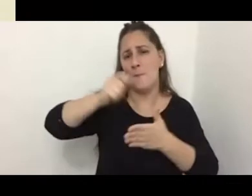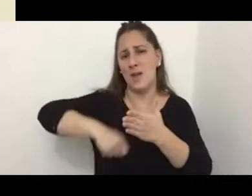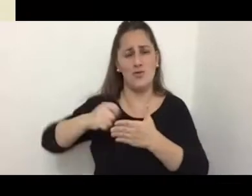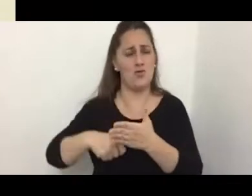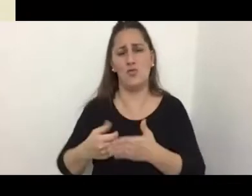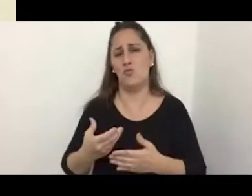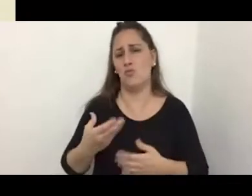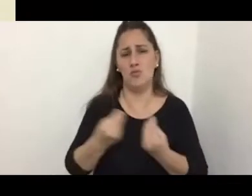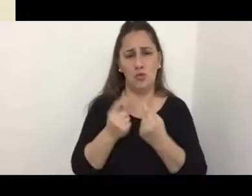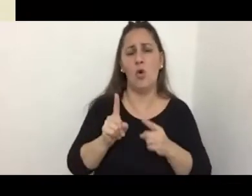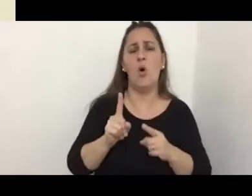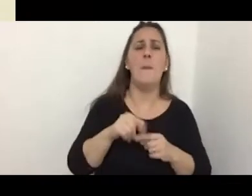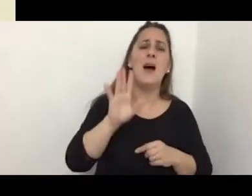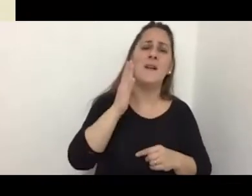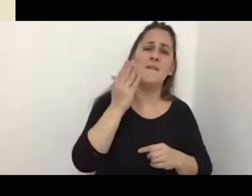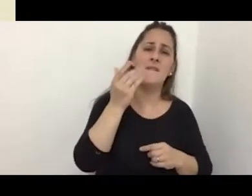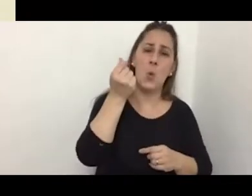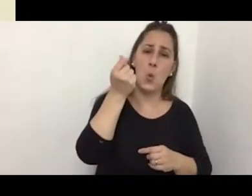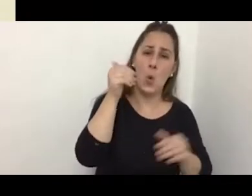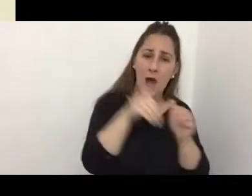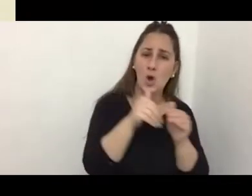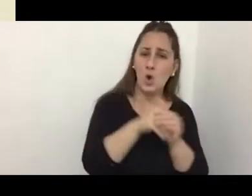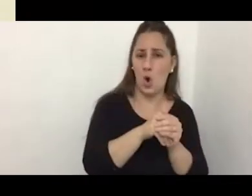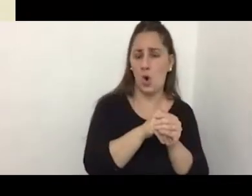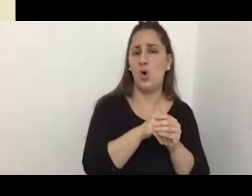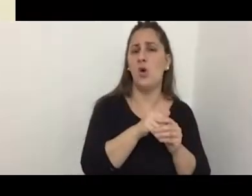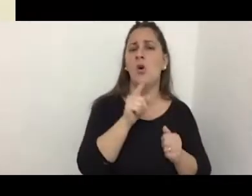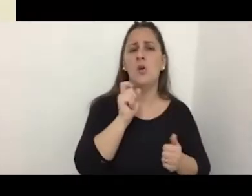del neumático, tienen bancarios.